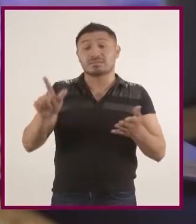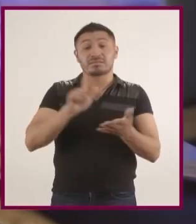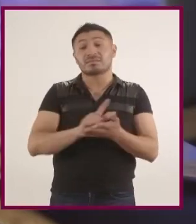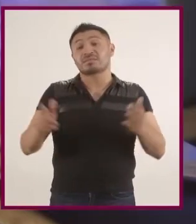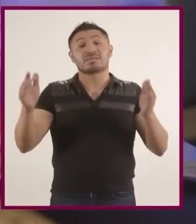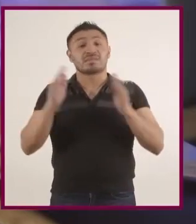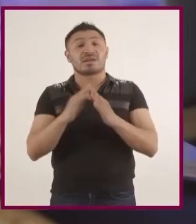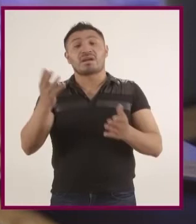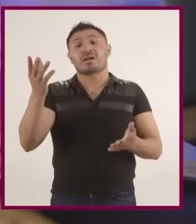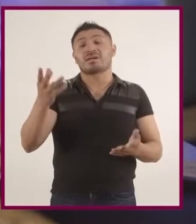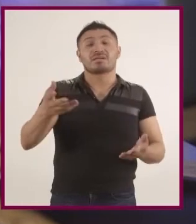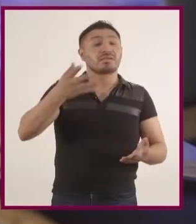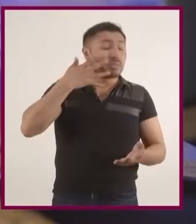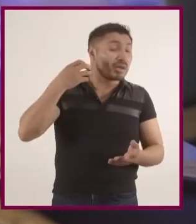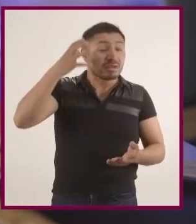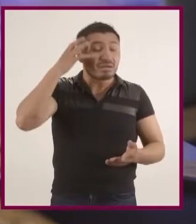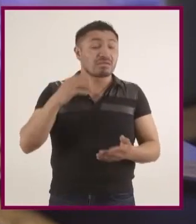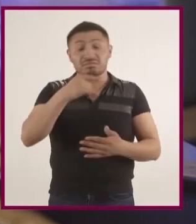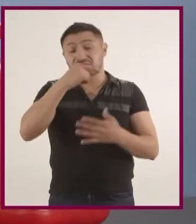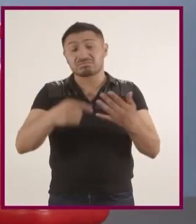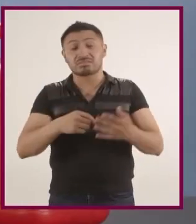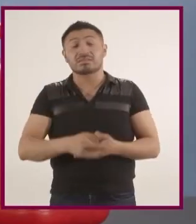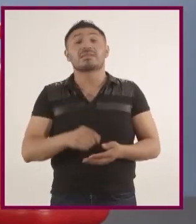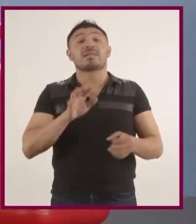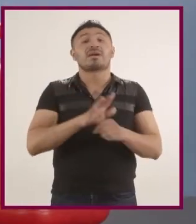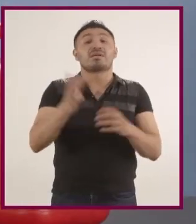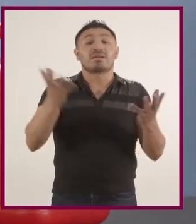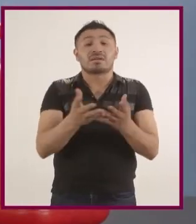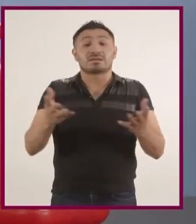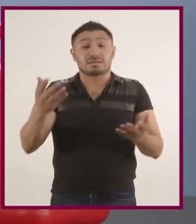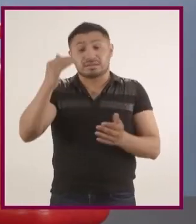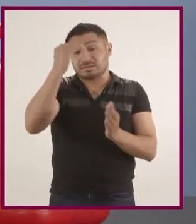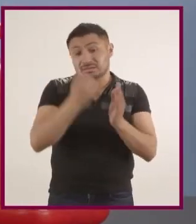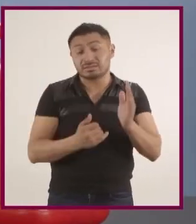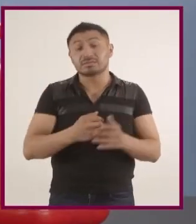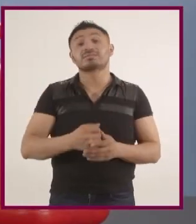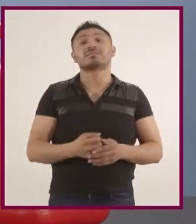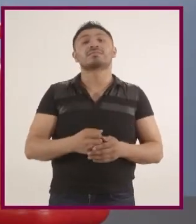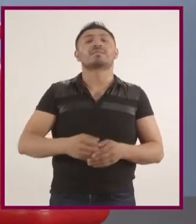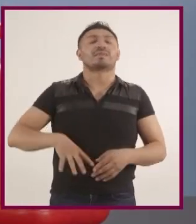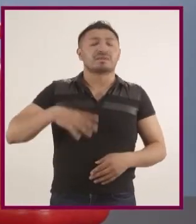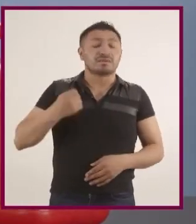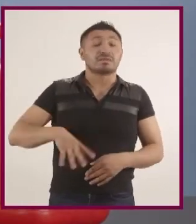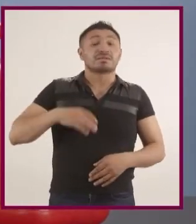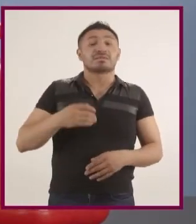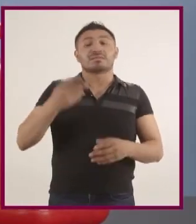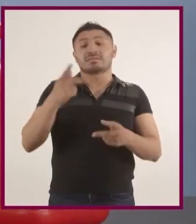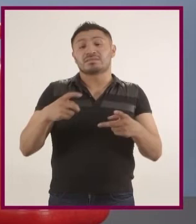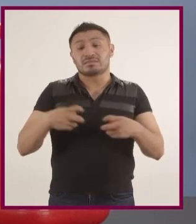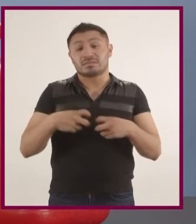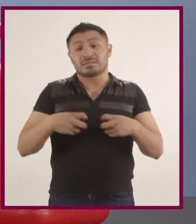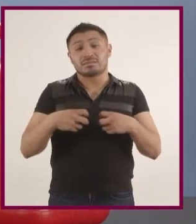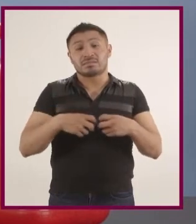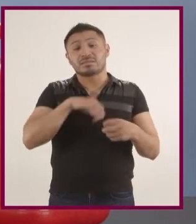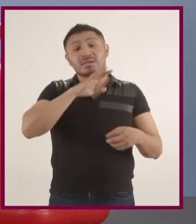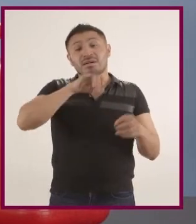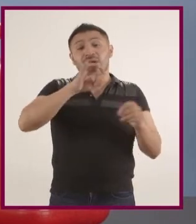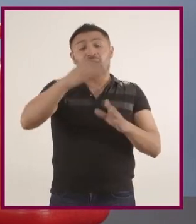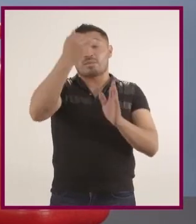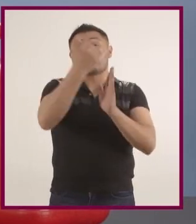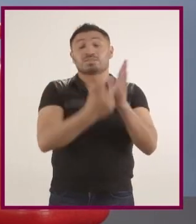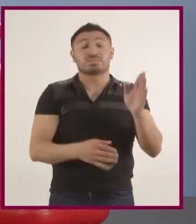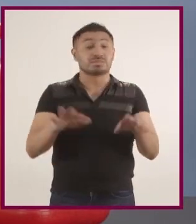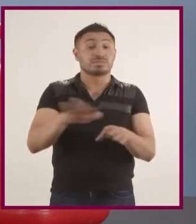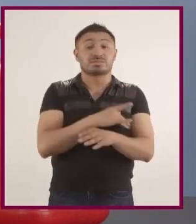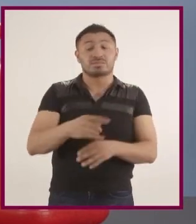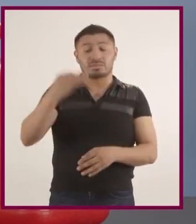Qué podemos hacer para reducir intentar reducir al máximo el consumo de plásticos desechables ya que su degradación es